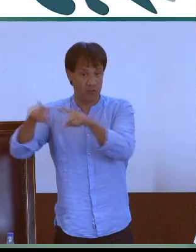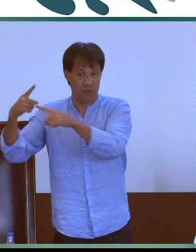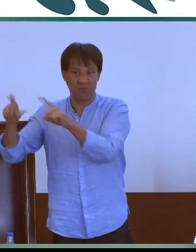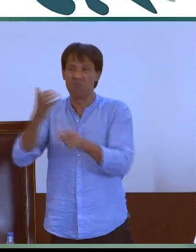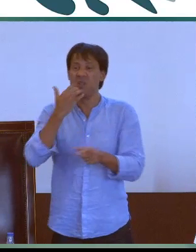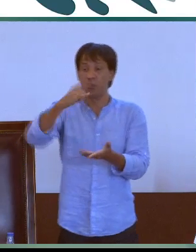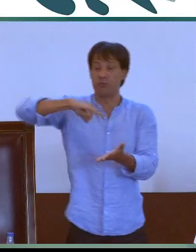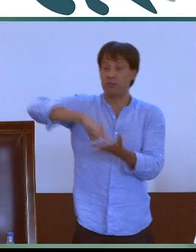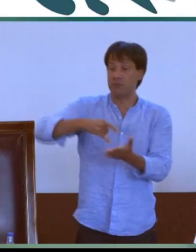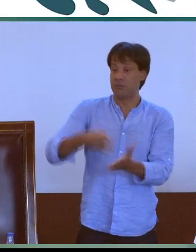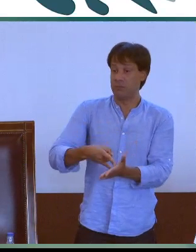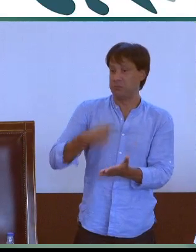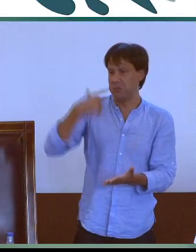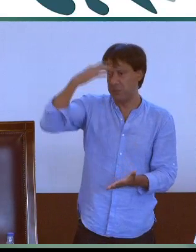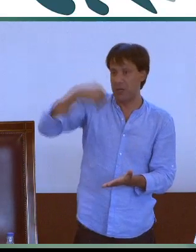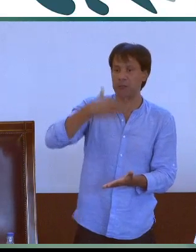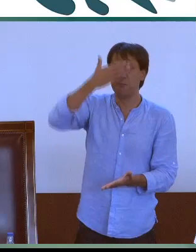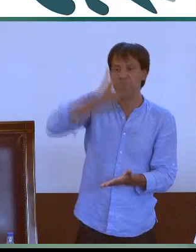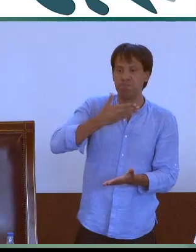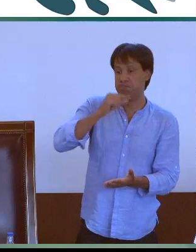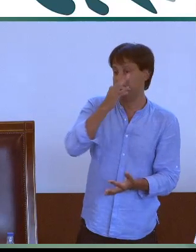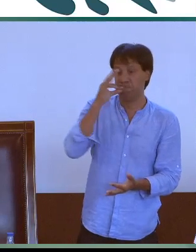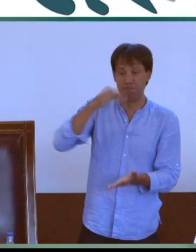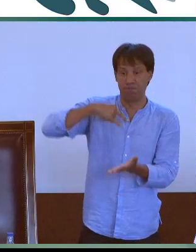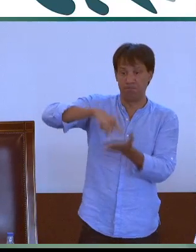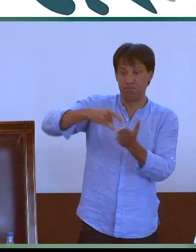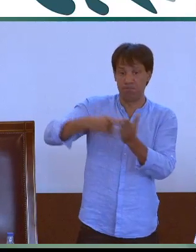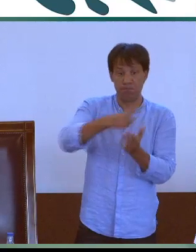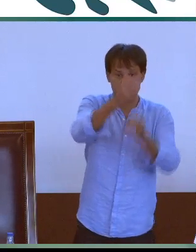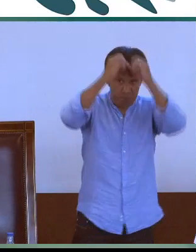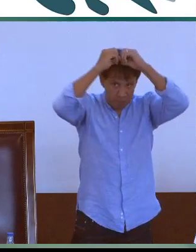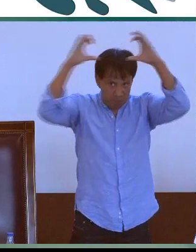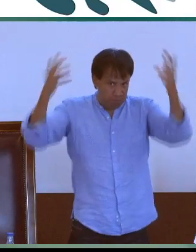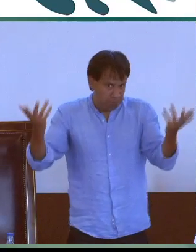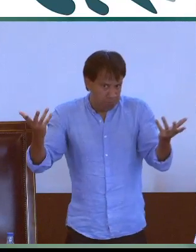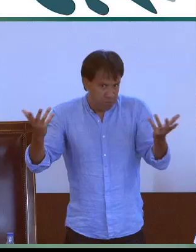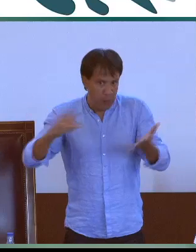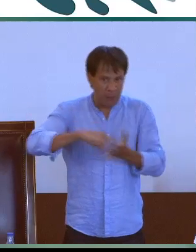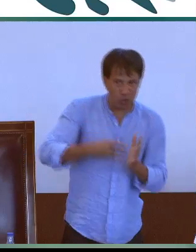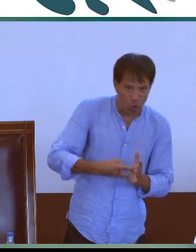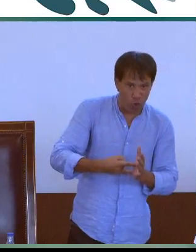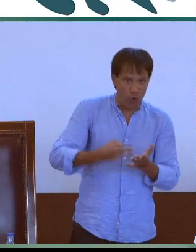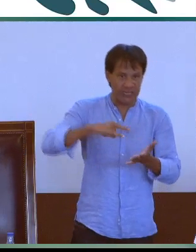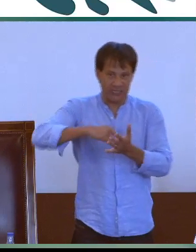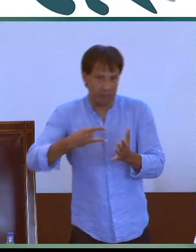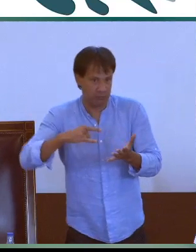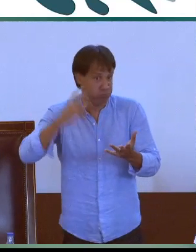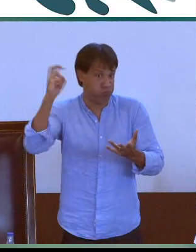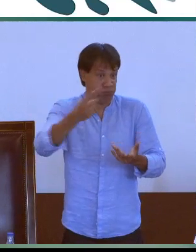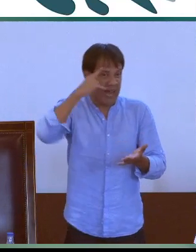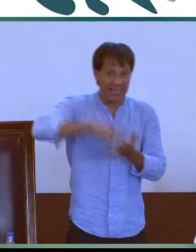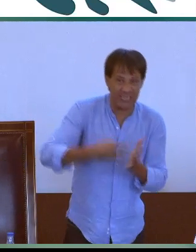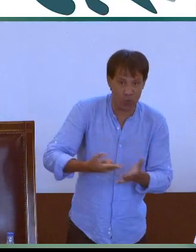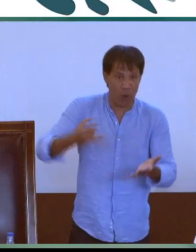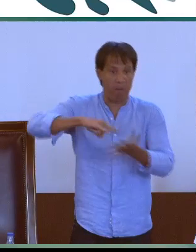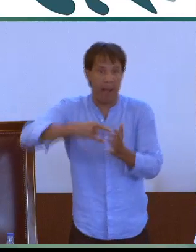se produce un mismo signo, por ejemplo, si yo no hablo ni hago ningún movimiento oral y hago este signo, no sé si